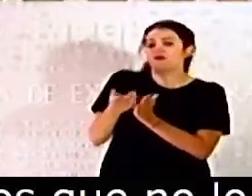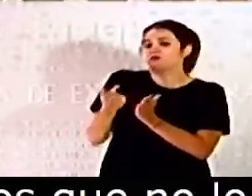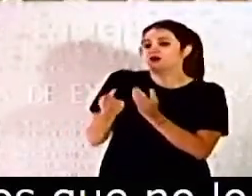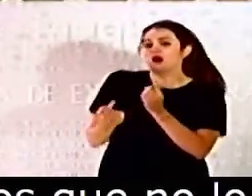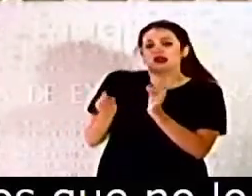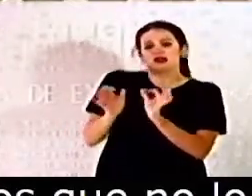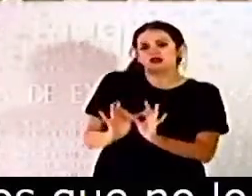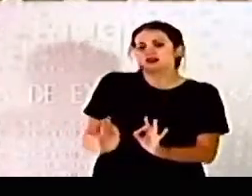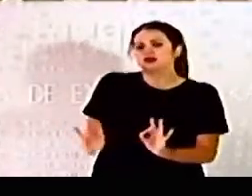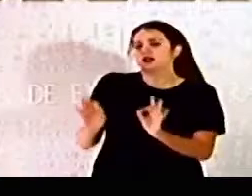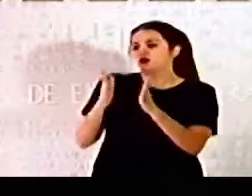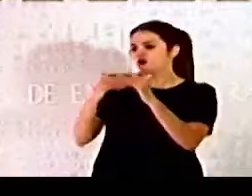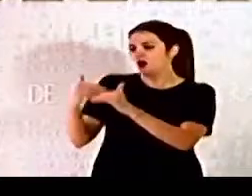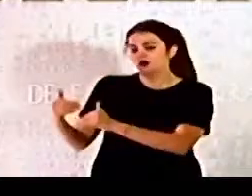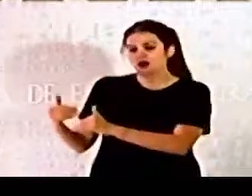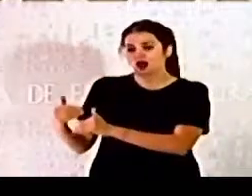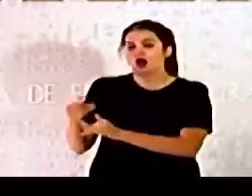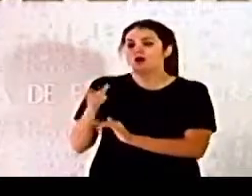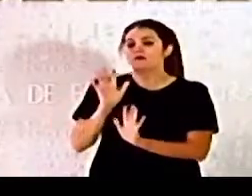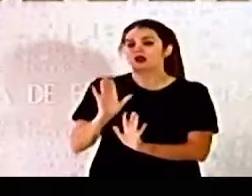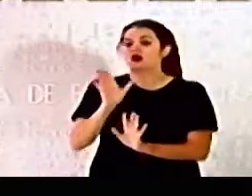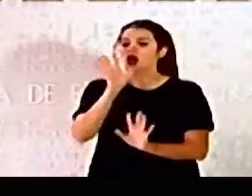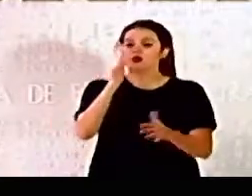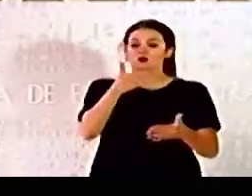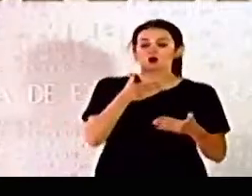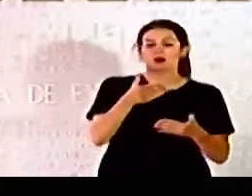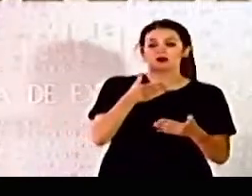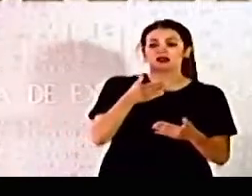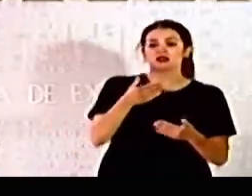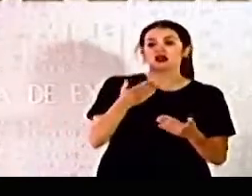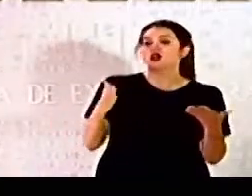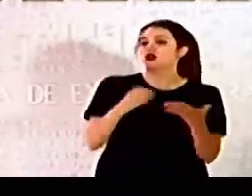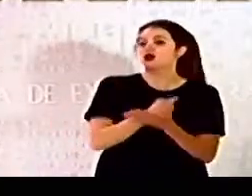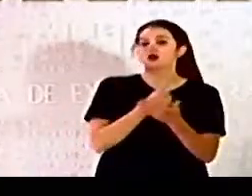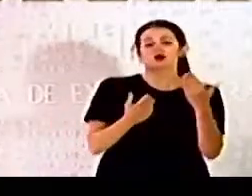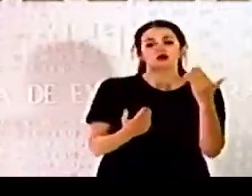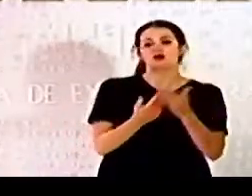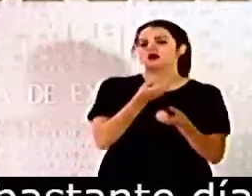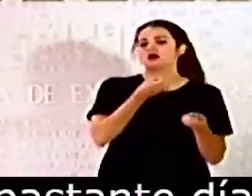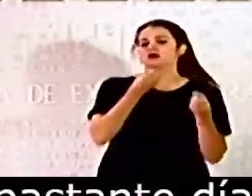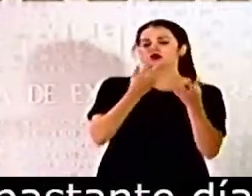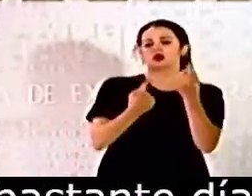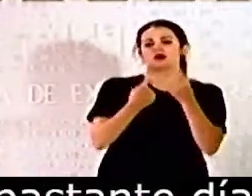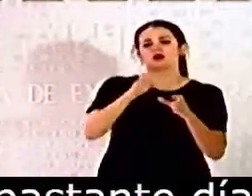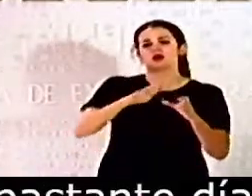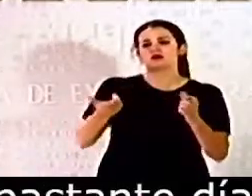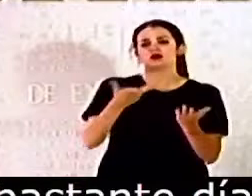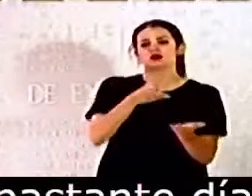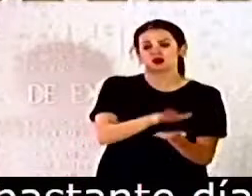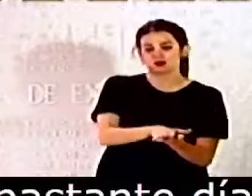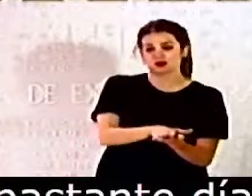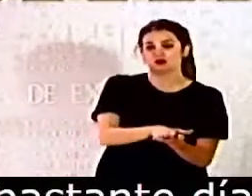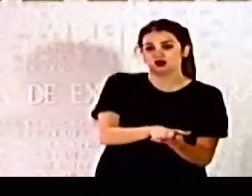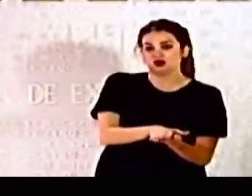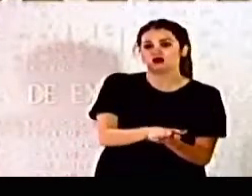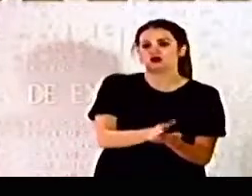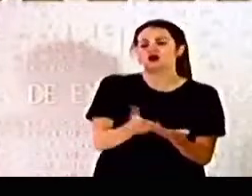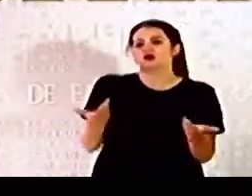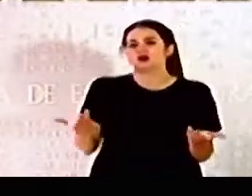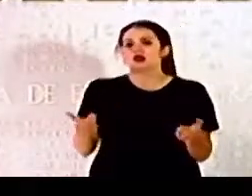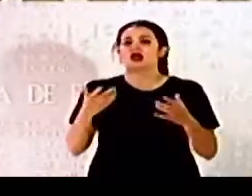dábamos fallecidos. Ahora es raro el día que no damos fallecidos. Entiendo que se está afectando la salud de la